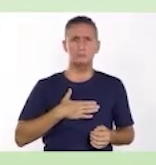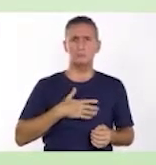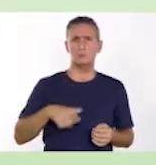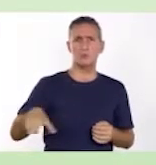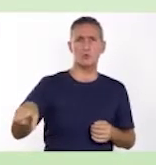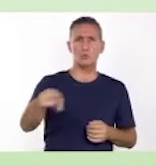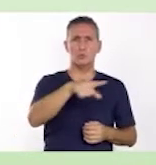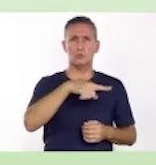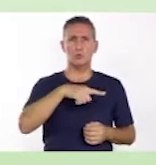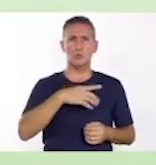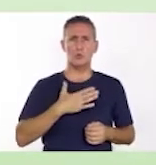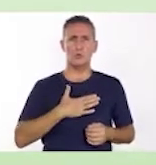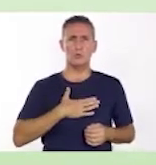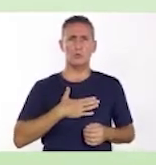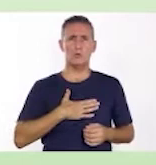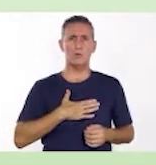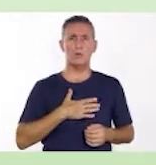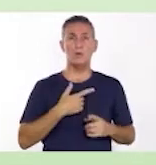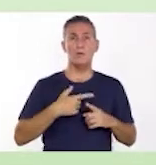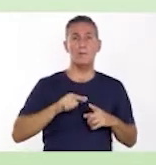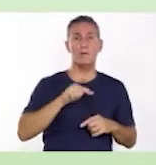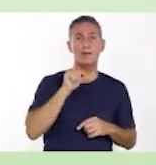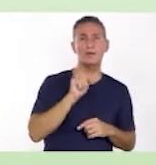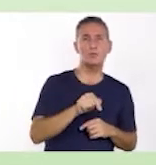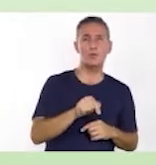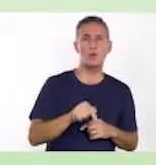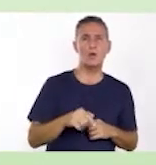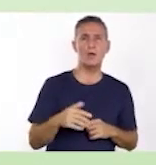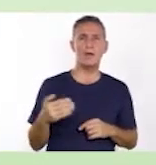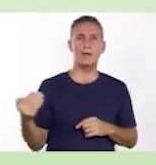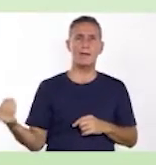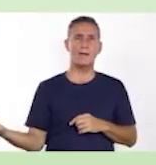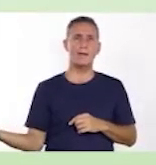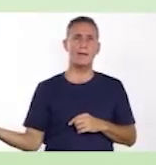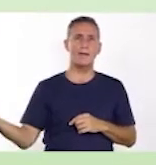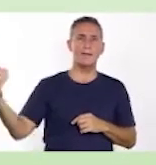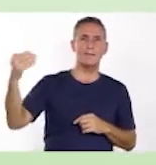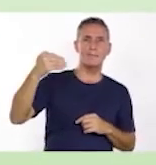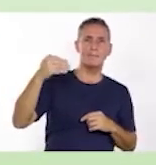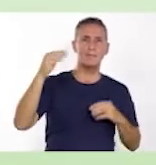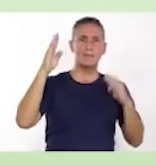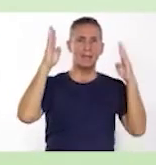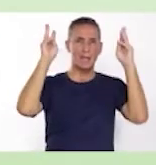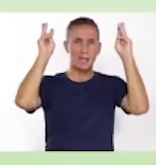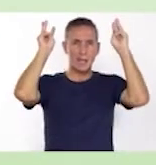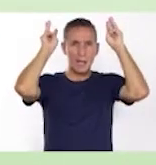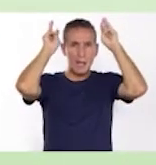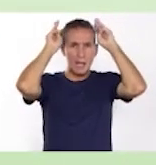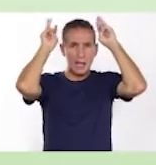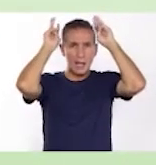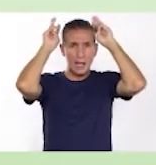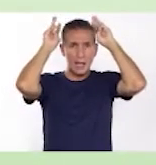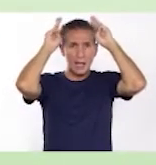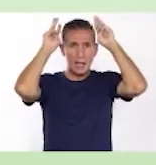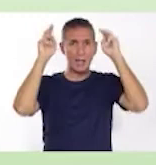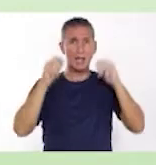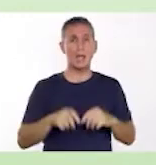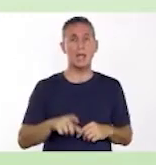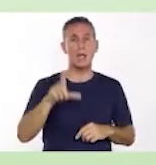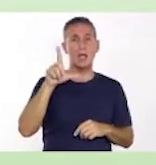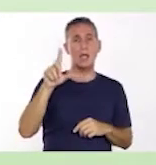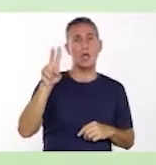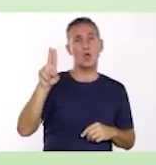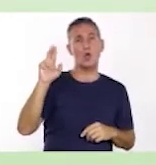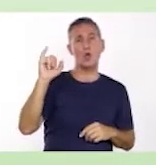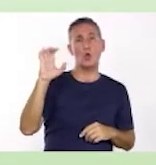que irse es él. Pero ahí se presenta el rey, este rey que habíamos hablado, Luis